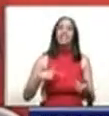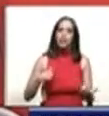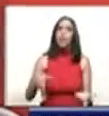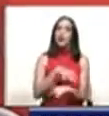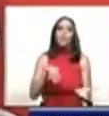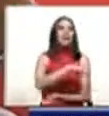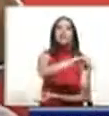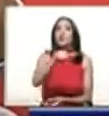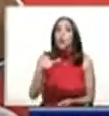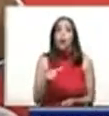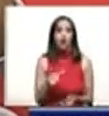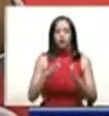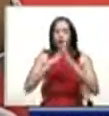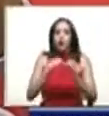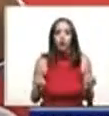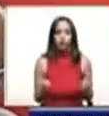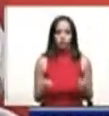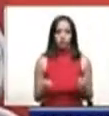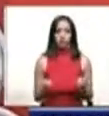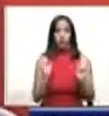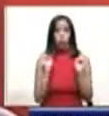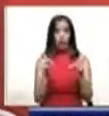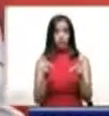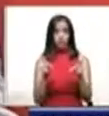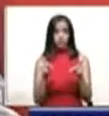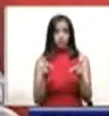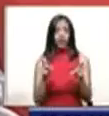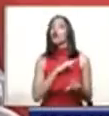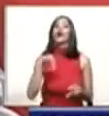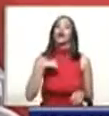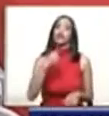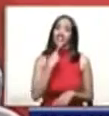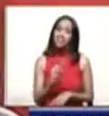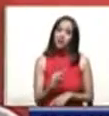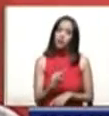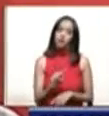problemas. Todos. ¿Ok? Lo que nosotros decimos